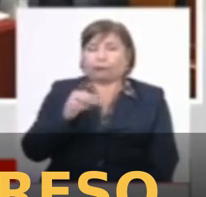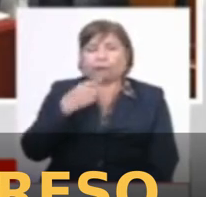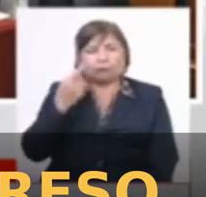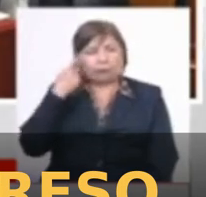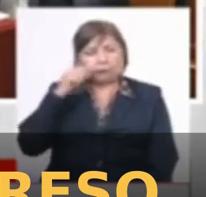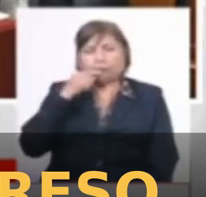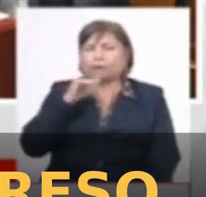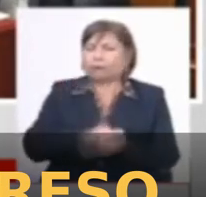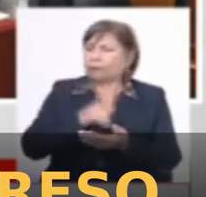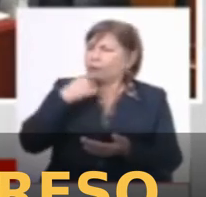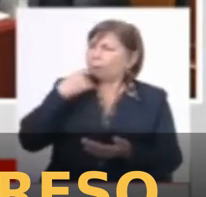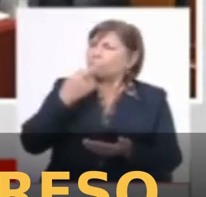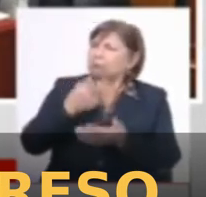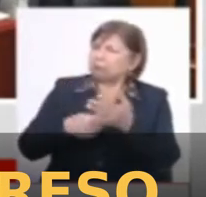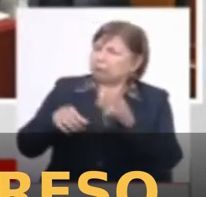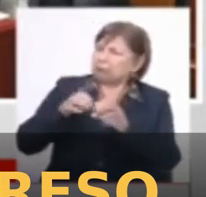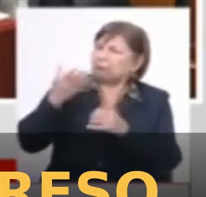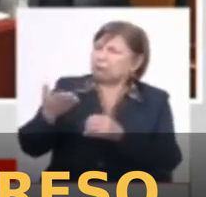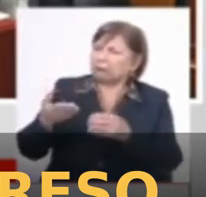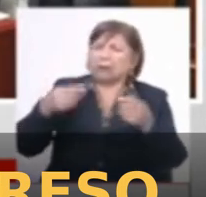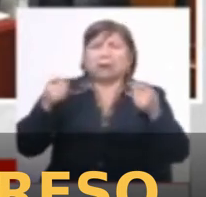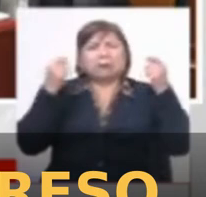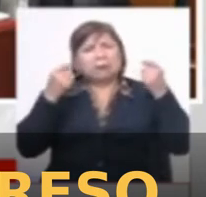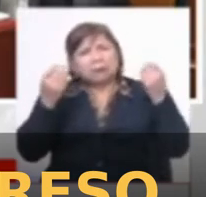para que diga qué hechos o eventos